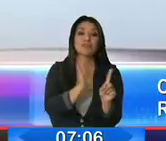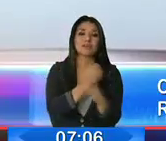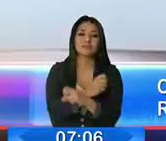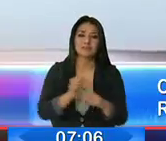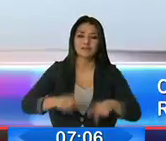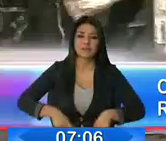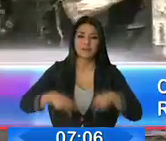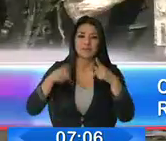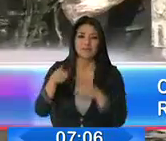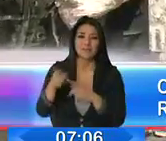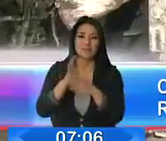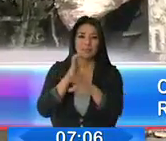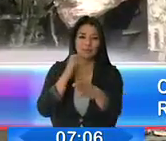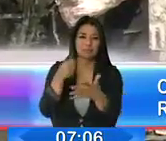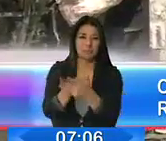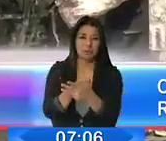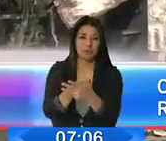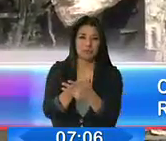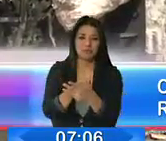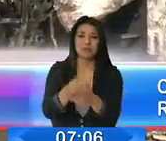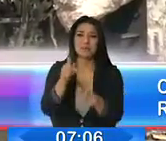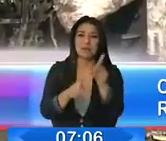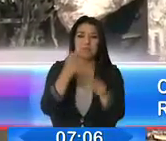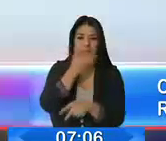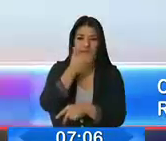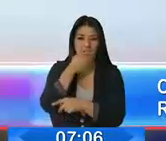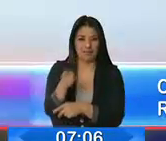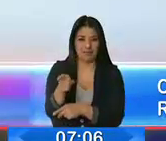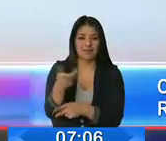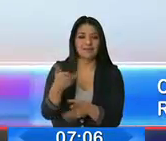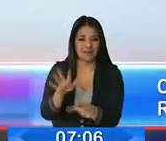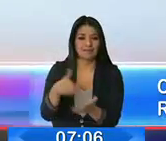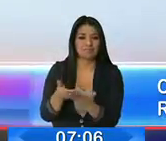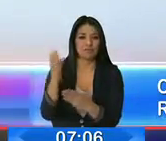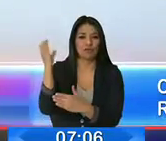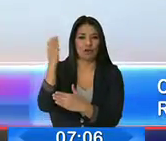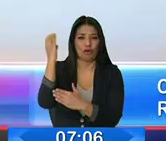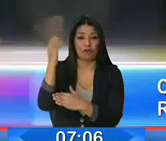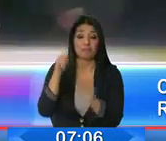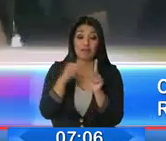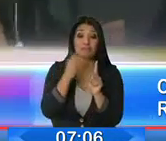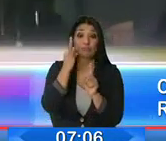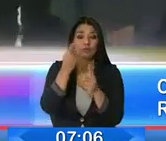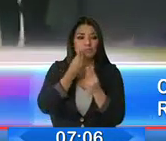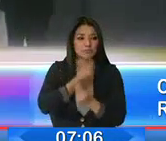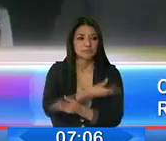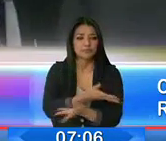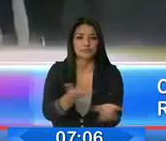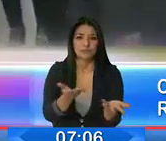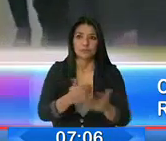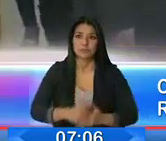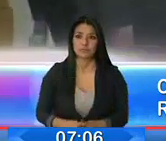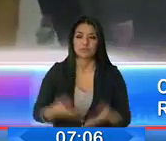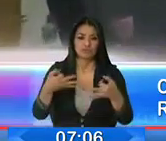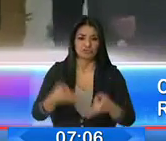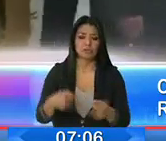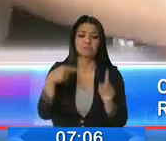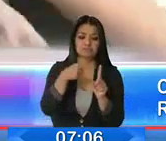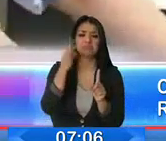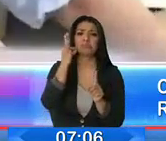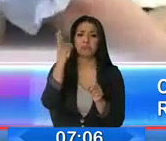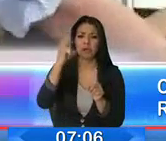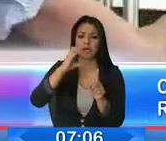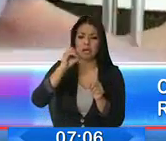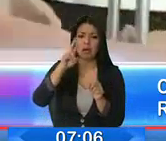sobreviviente del accidente de bus siniestrado en la vía Pifo-Papayacta. Montoya dio sus primeras declaraciones en las que afirma que Claudia Jimena Orozco